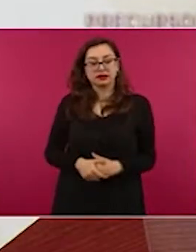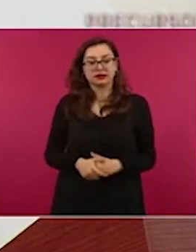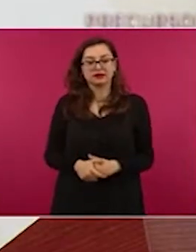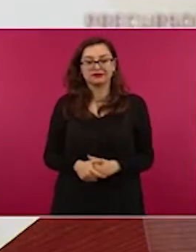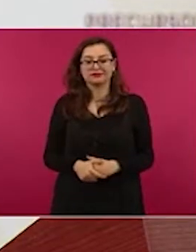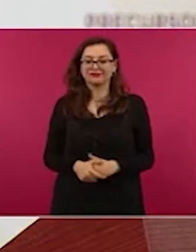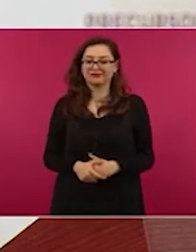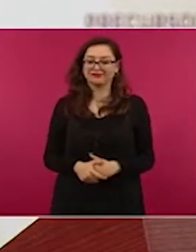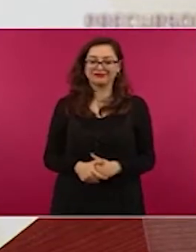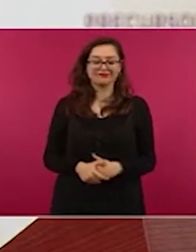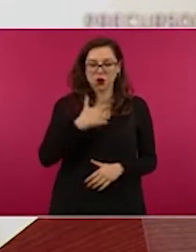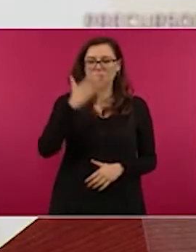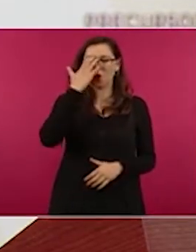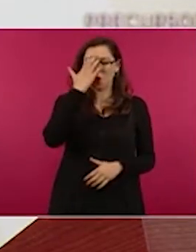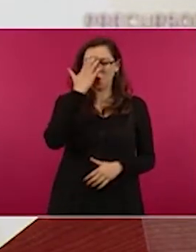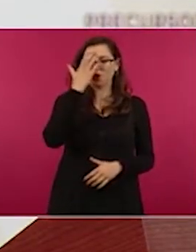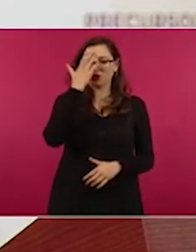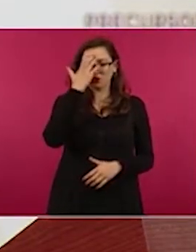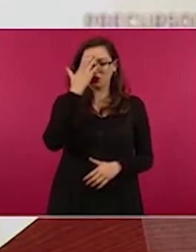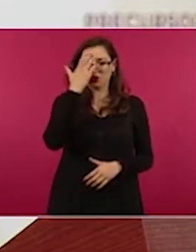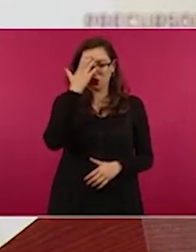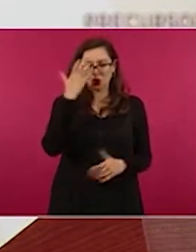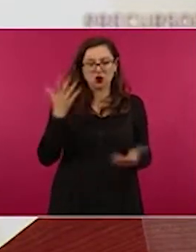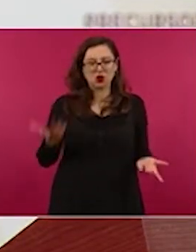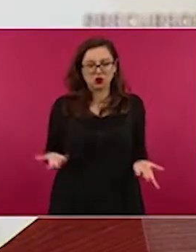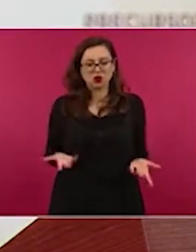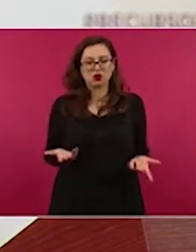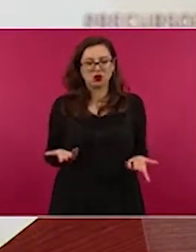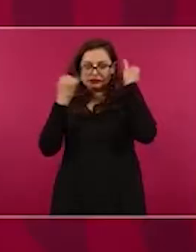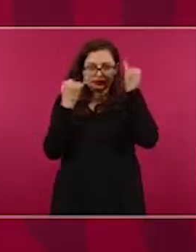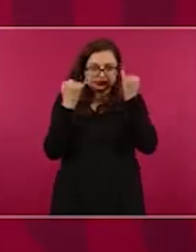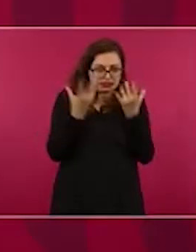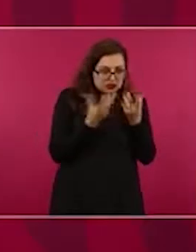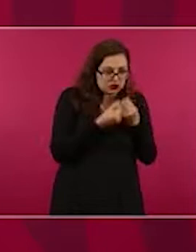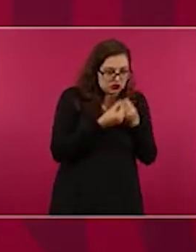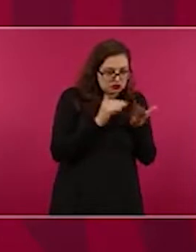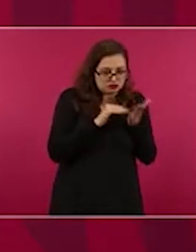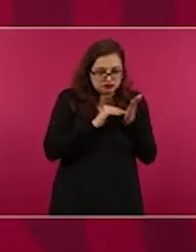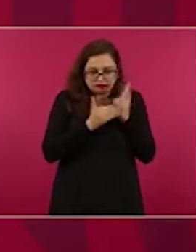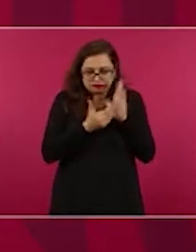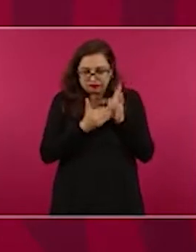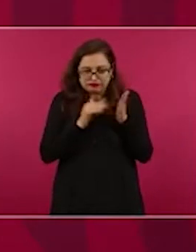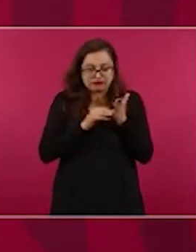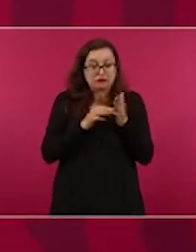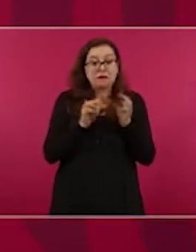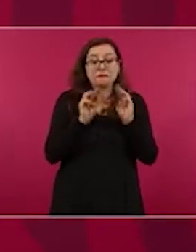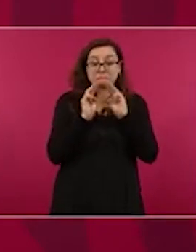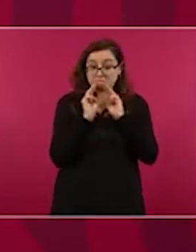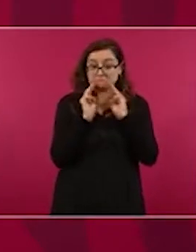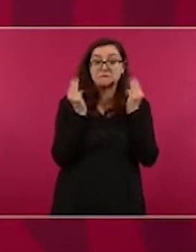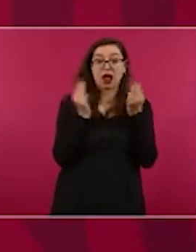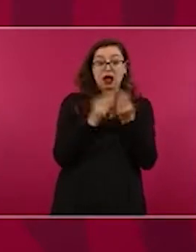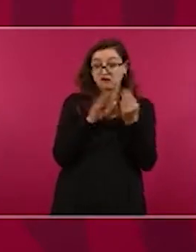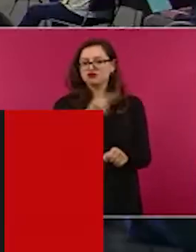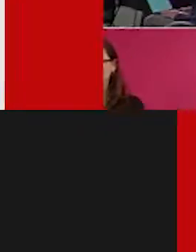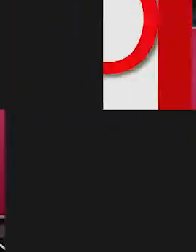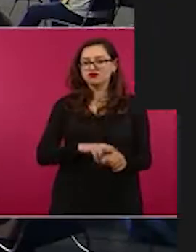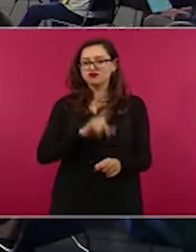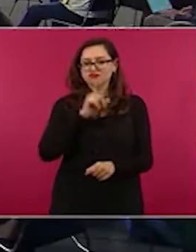persecución política de una mafia donde incluso podría participar el presidente del Tribunal Electoral